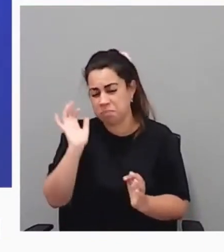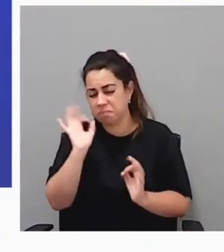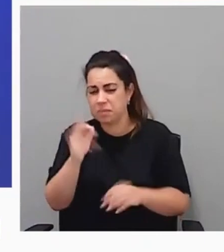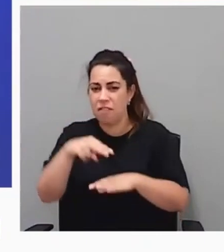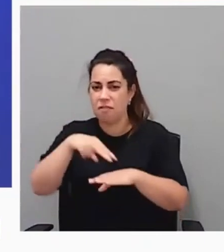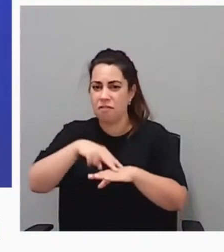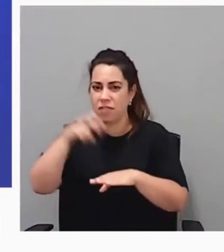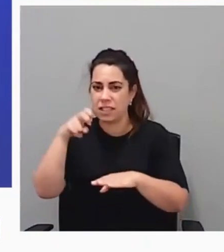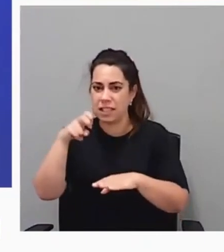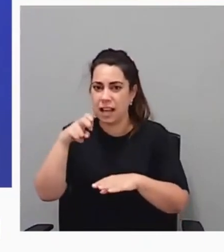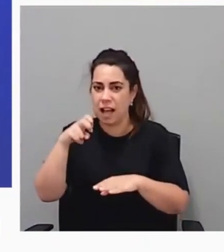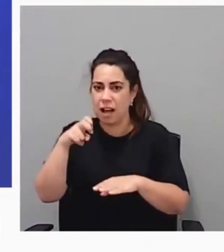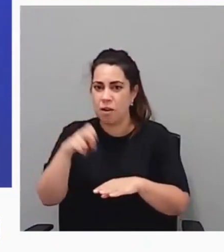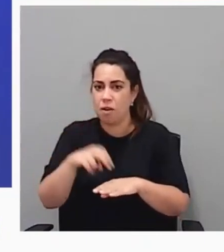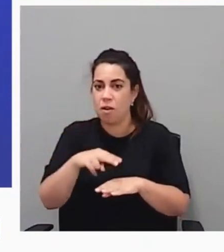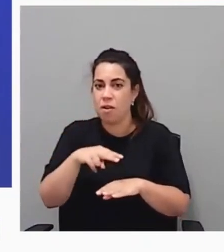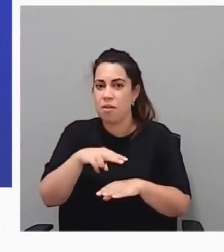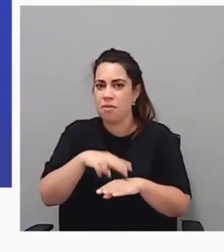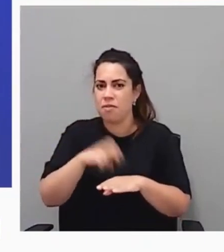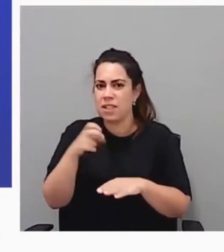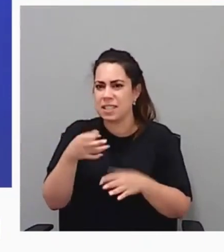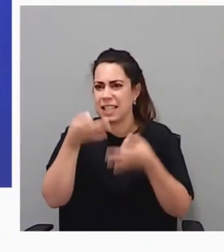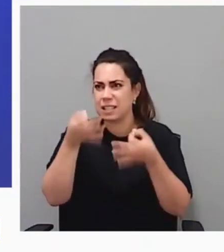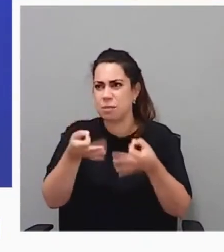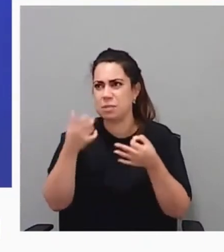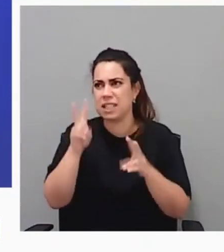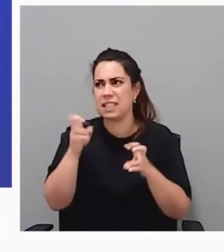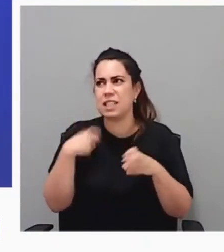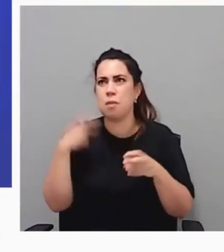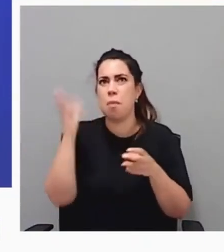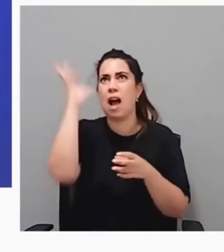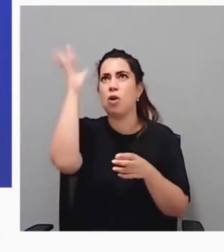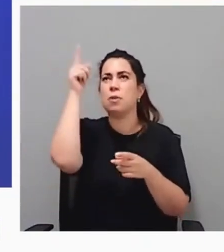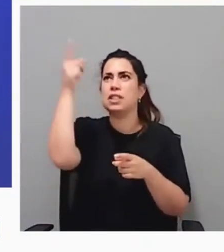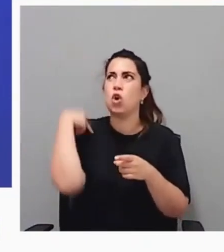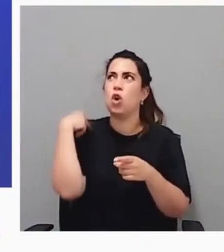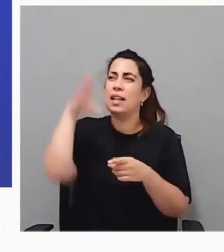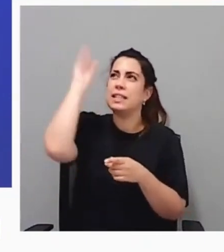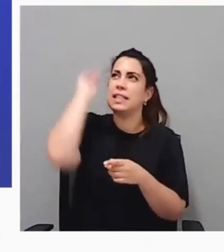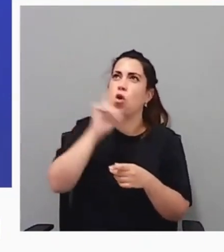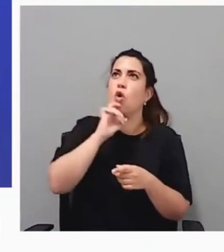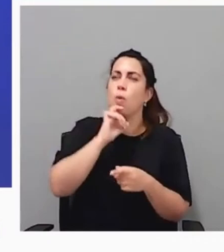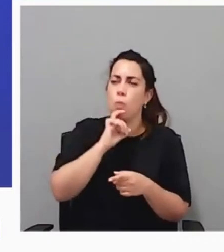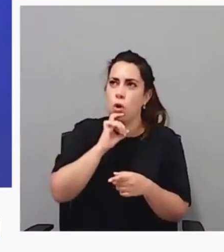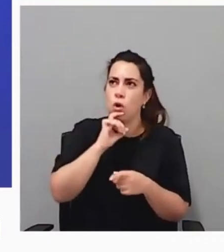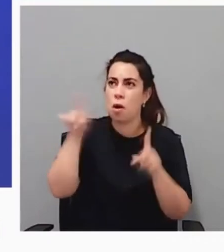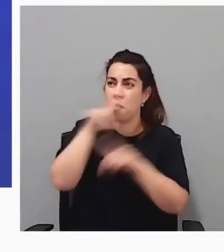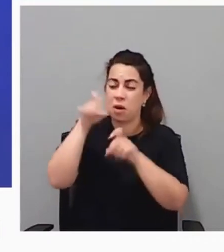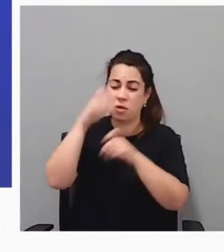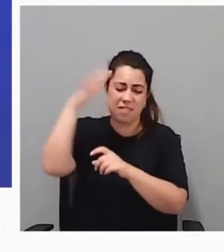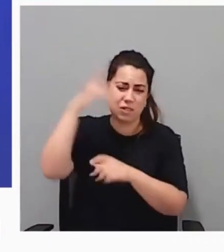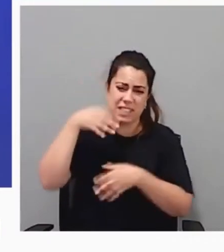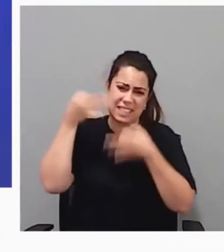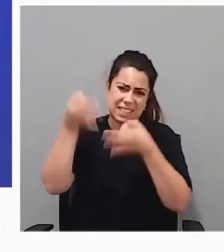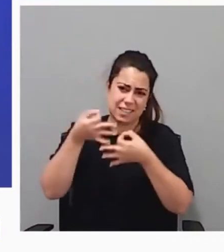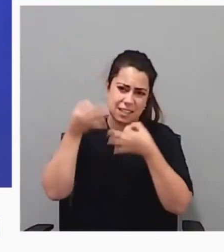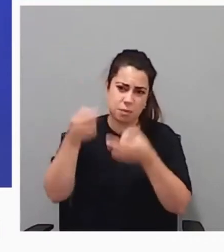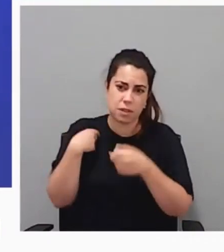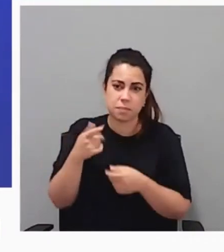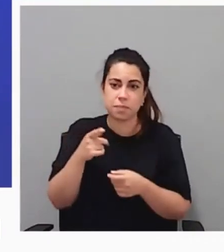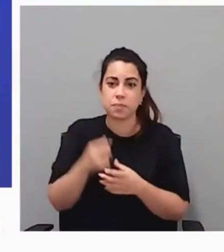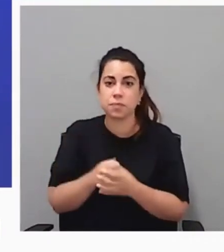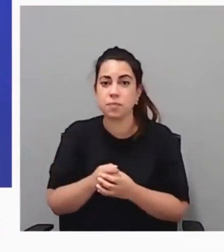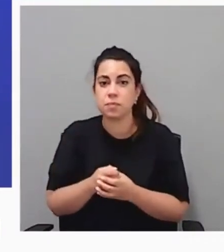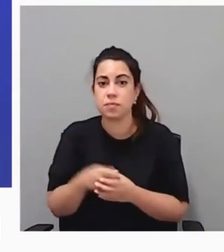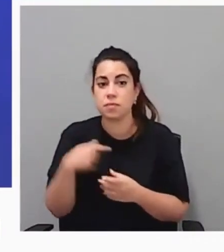física siempre se entiende cómo funciona el universo, las preguntas son filosóficas. Hay algo muy profundo. La